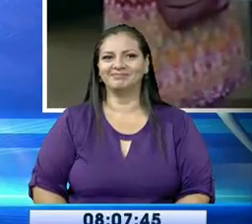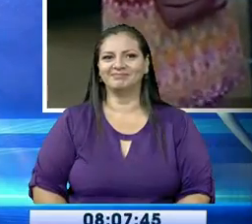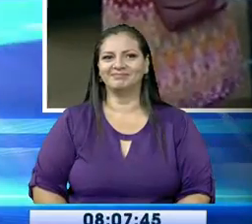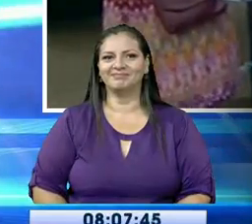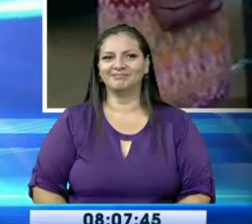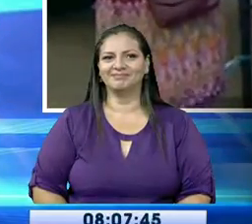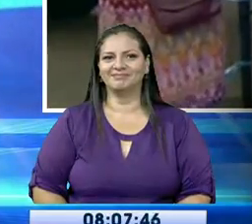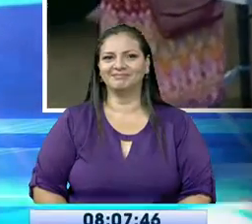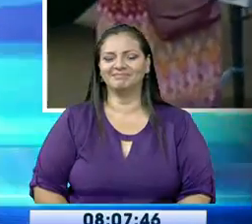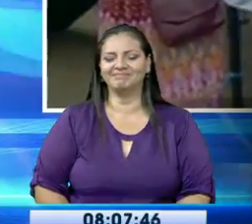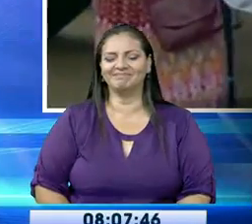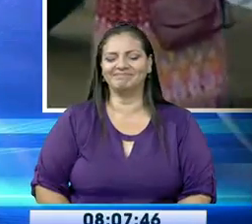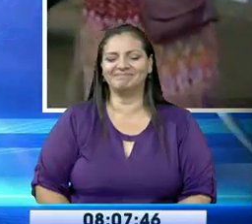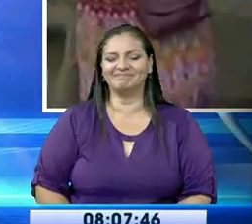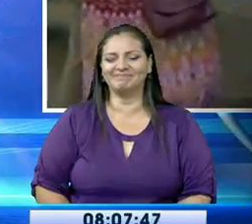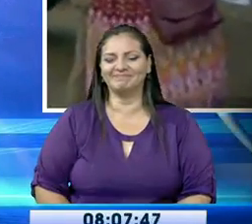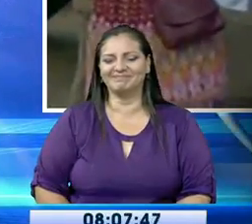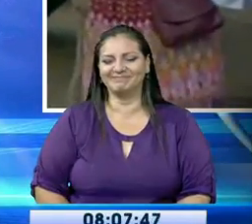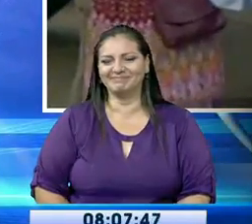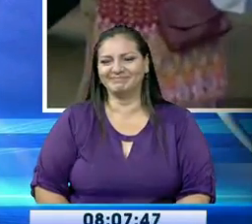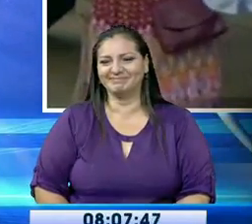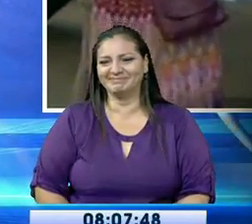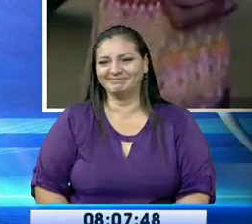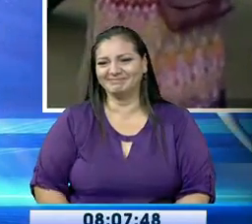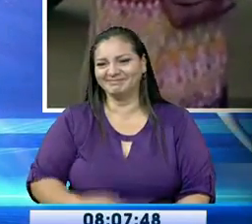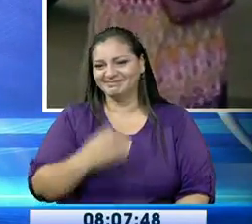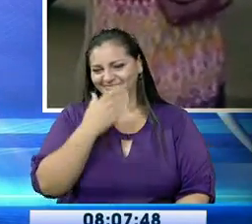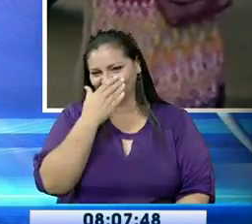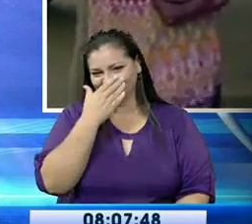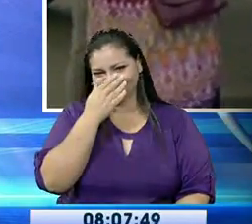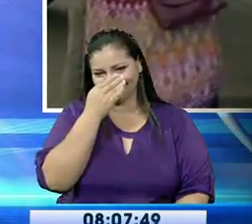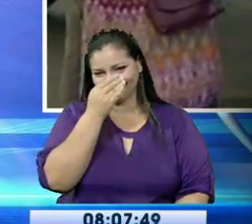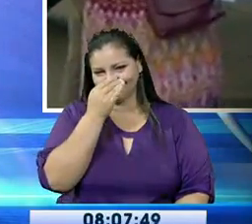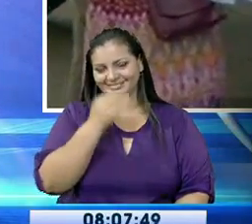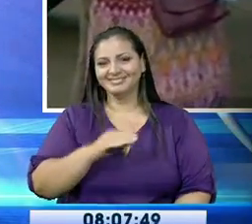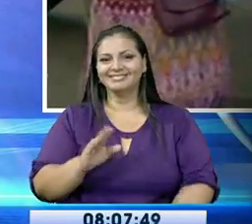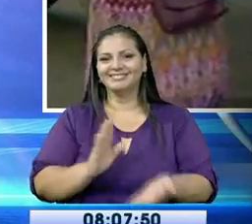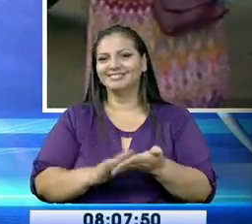Olafo perro medio man. Bueno, gracias. Ya me...